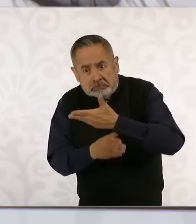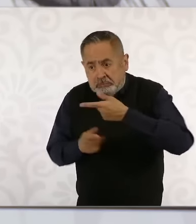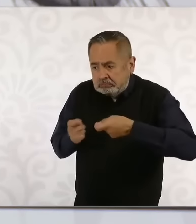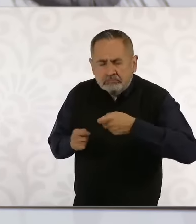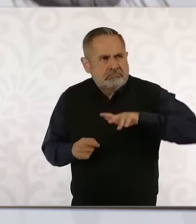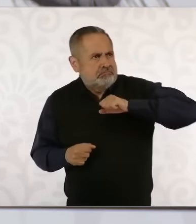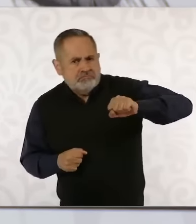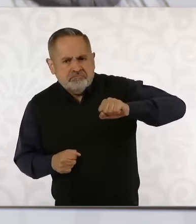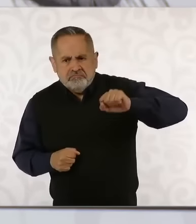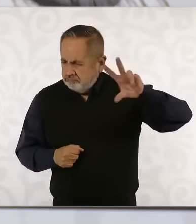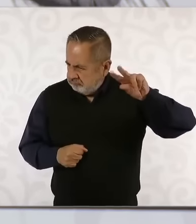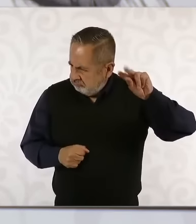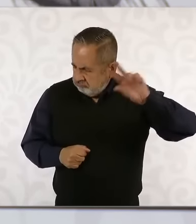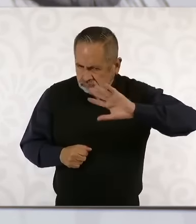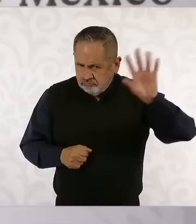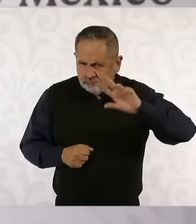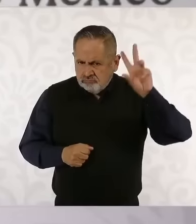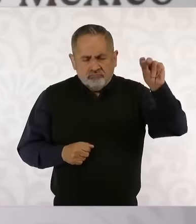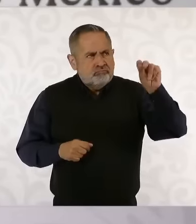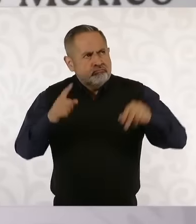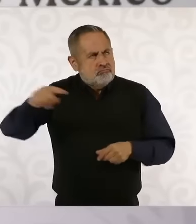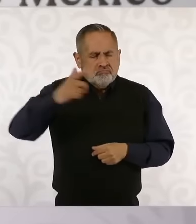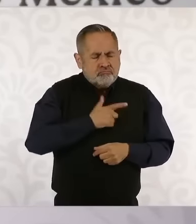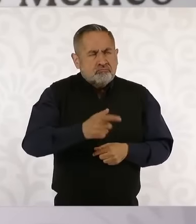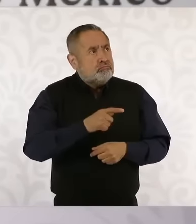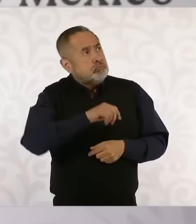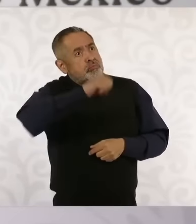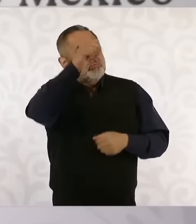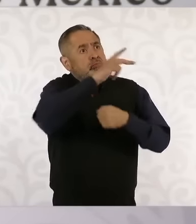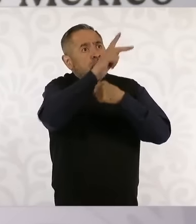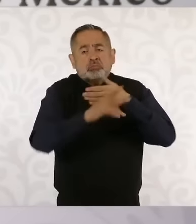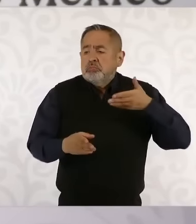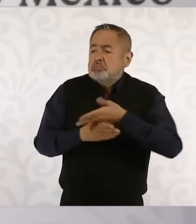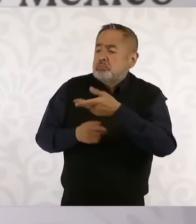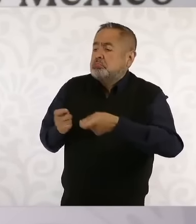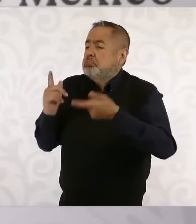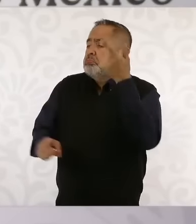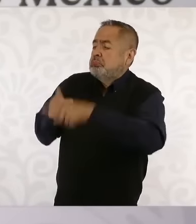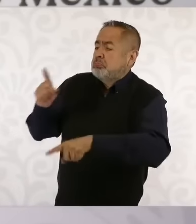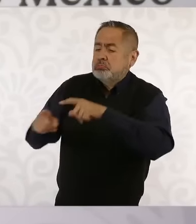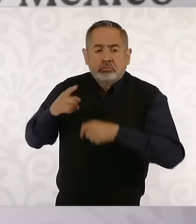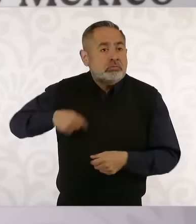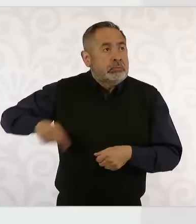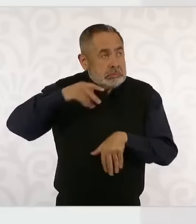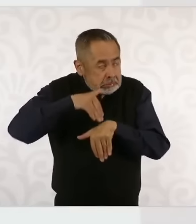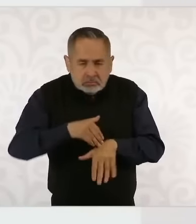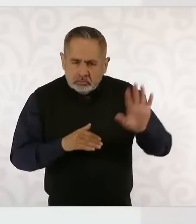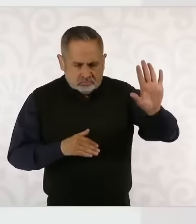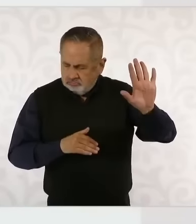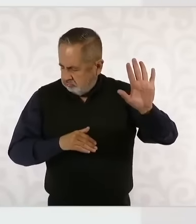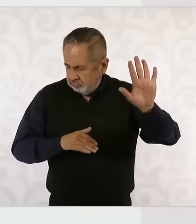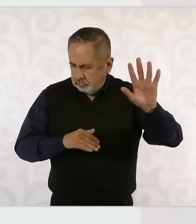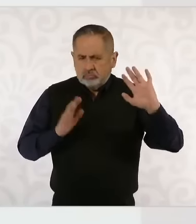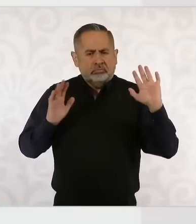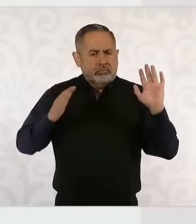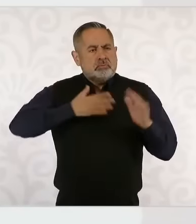y no nos gusta, y no le gusta al pueblo que haya este injerencismo. Colaboramos con todos los